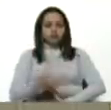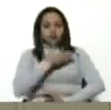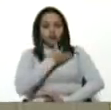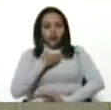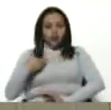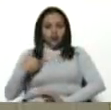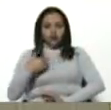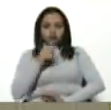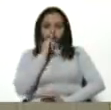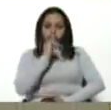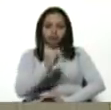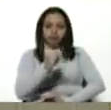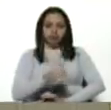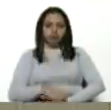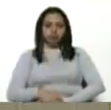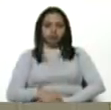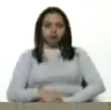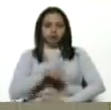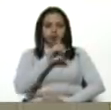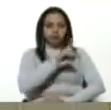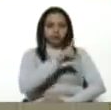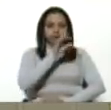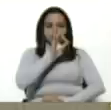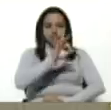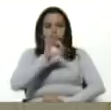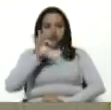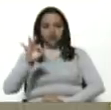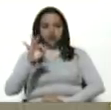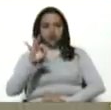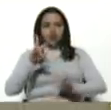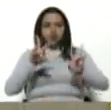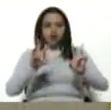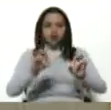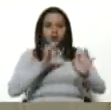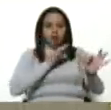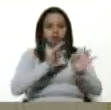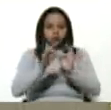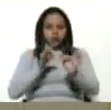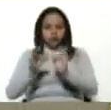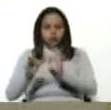informar que de estos 133 nuevos casos,